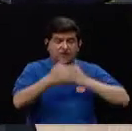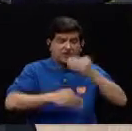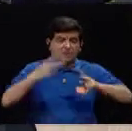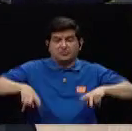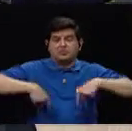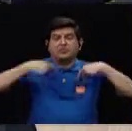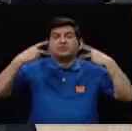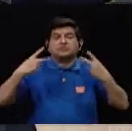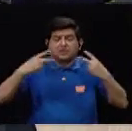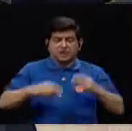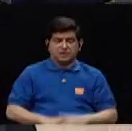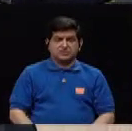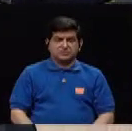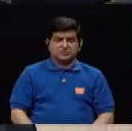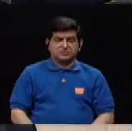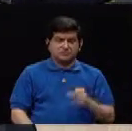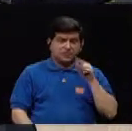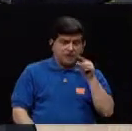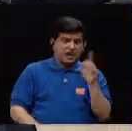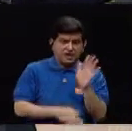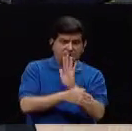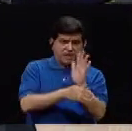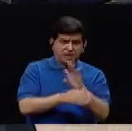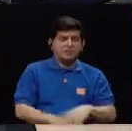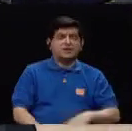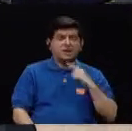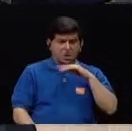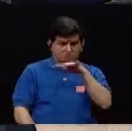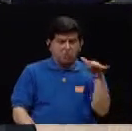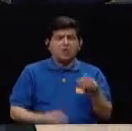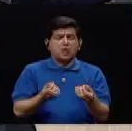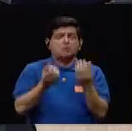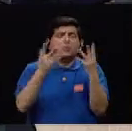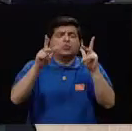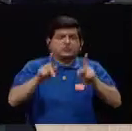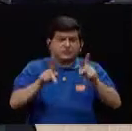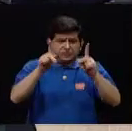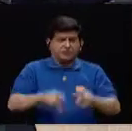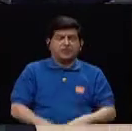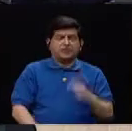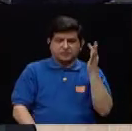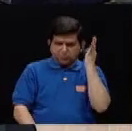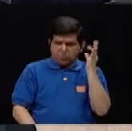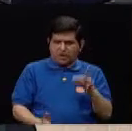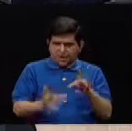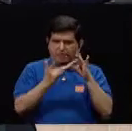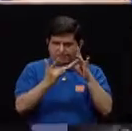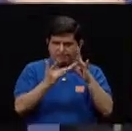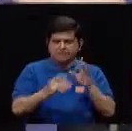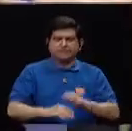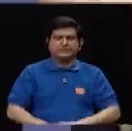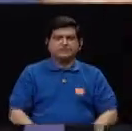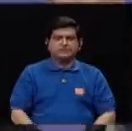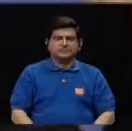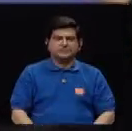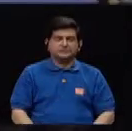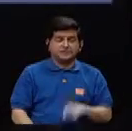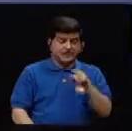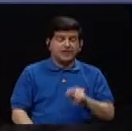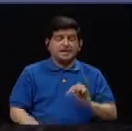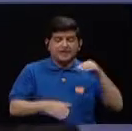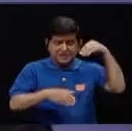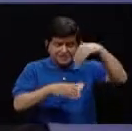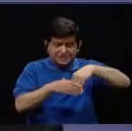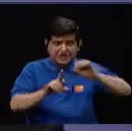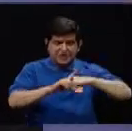procesos de la vida, ¿verdad? Claro. Guste o no la película, eso es una realidad de muchas personas y de muchas mujeres. Así es. ¿Verdad? Que se enrollan